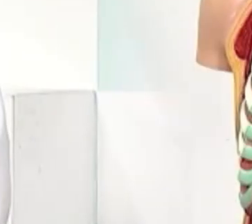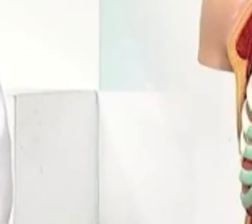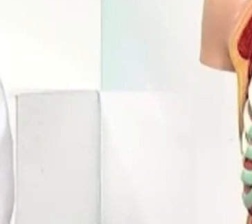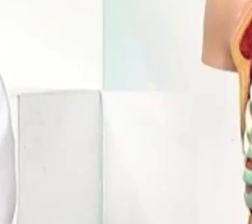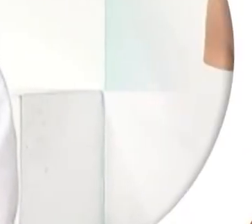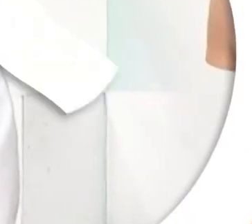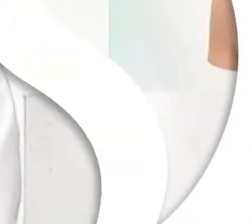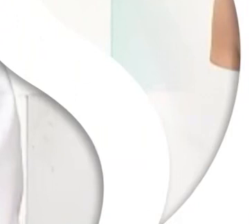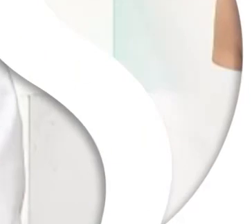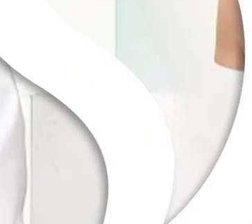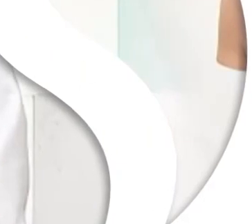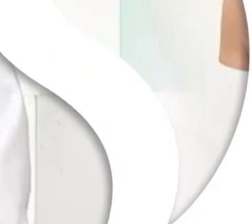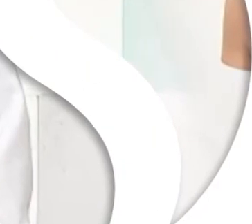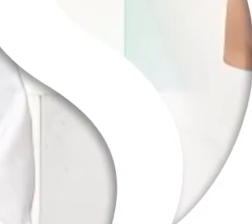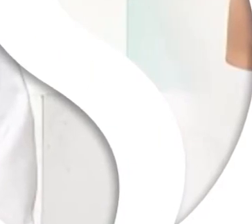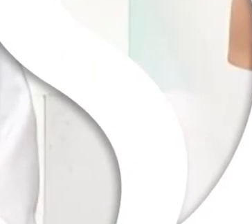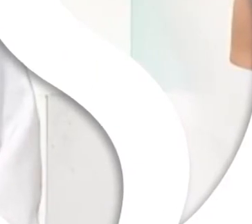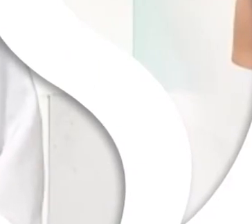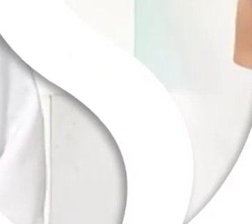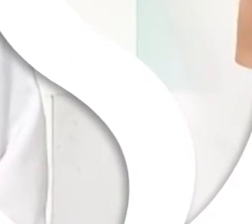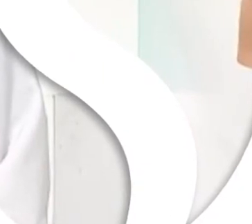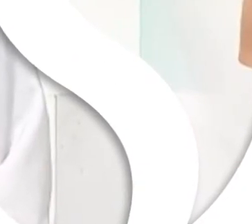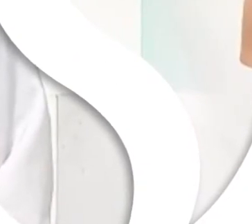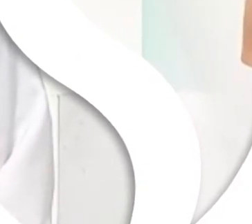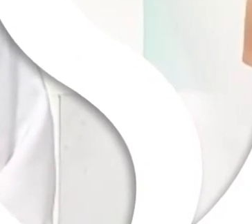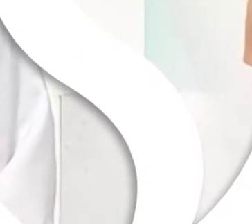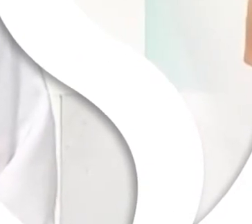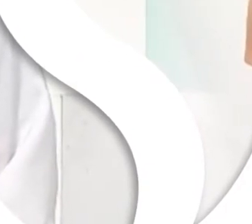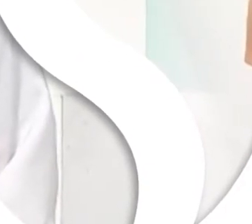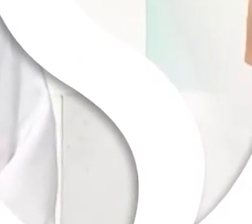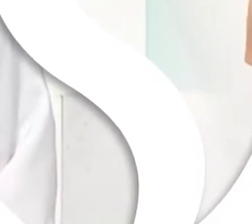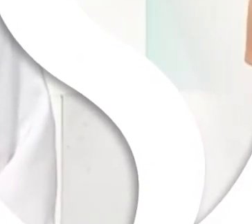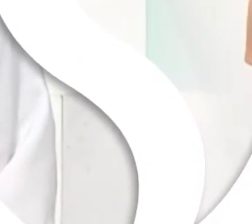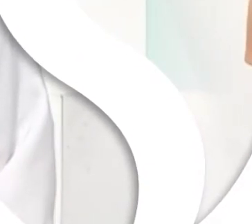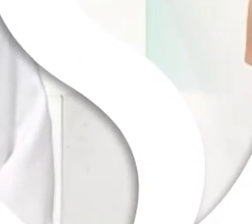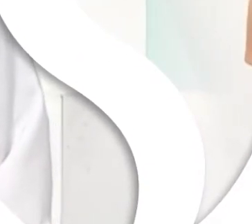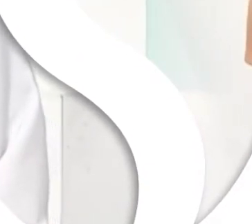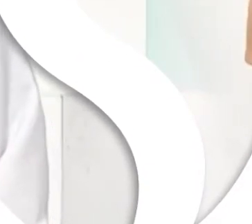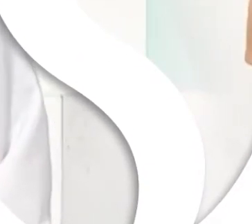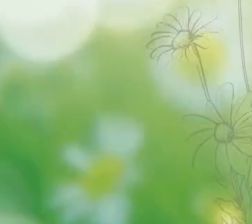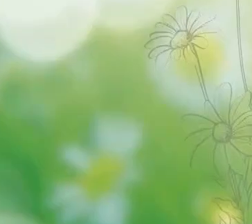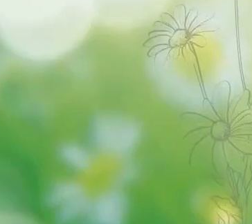En segundos regresamos con Conexión Vital.